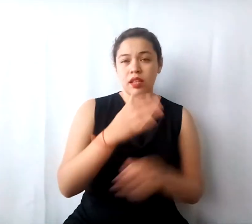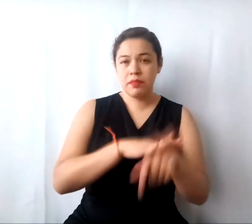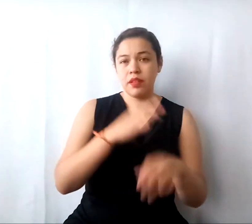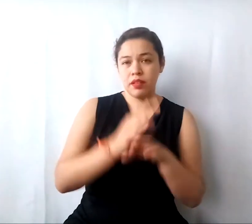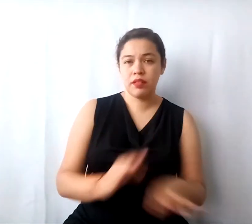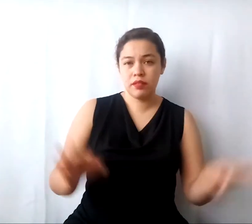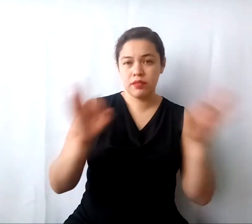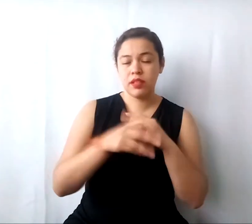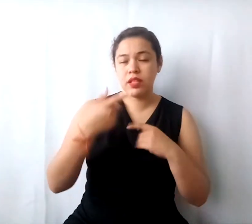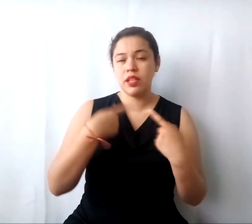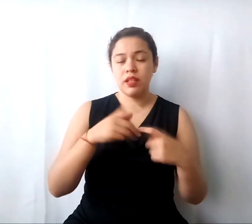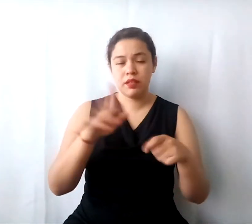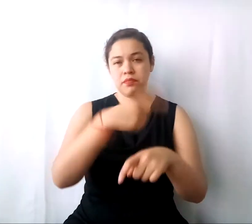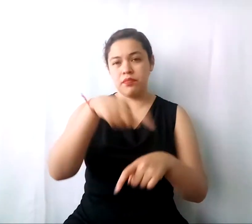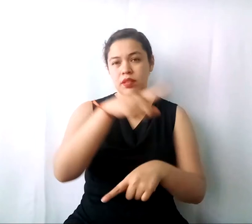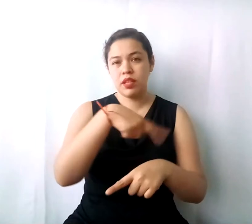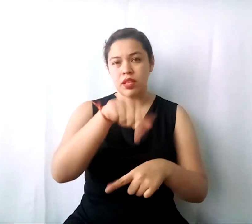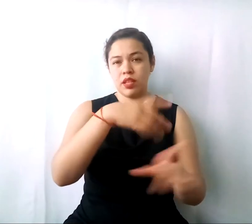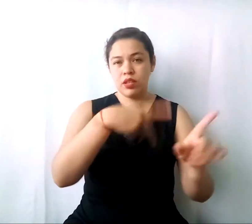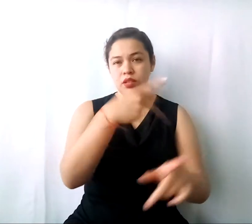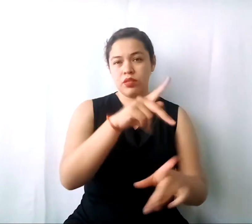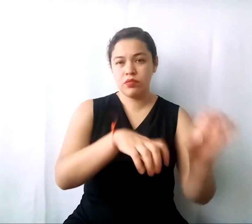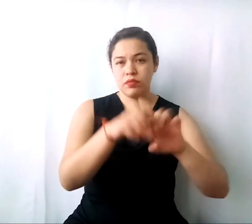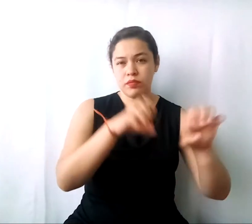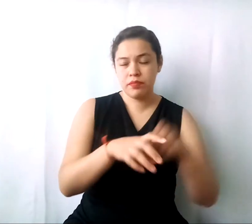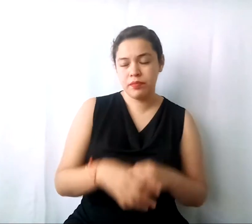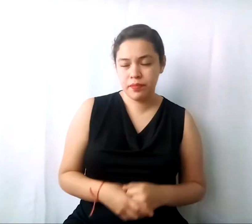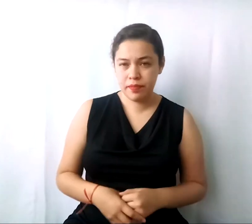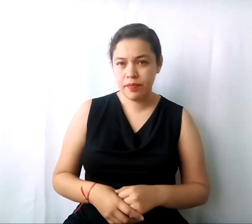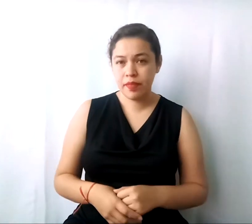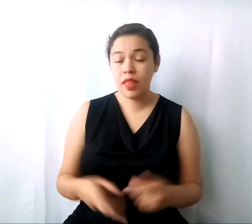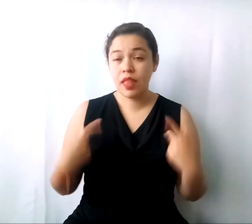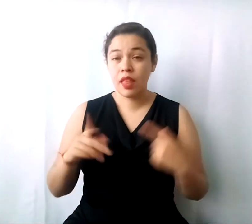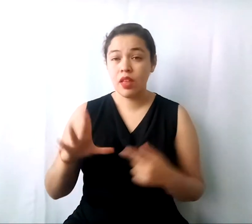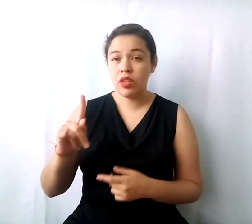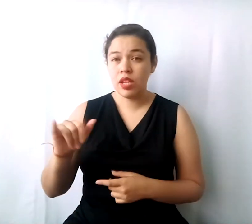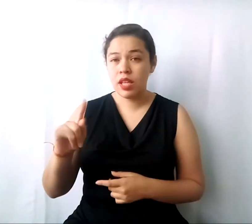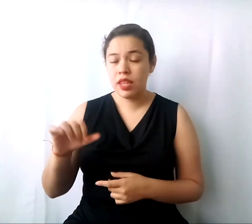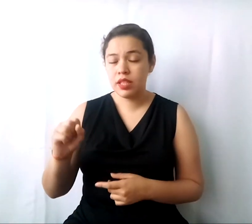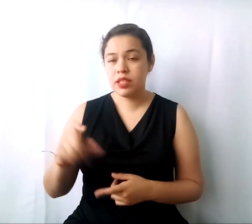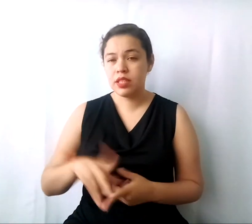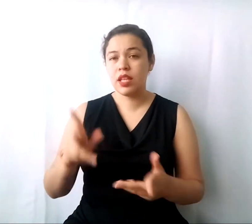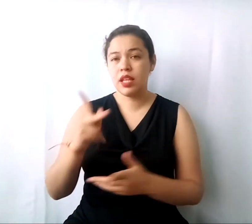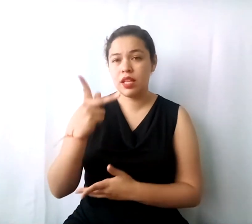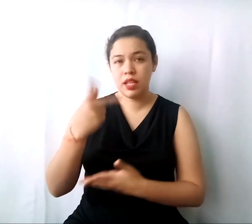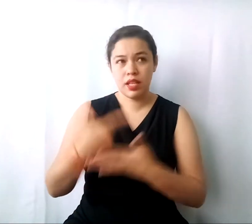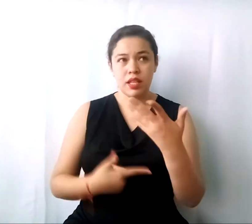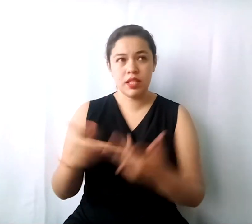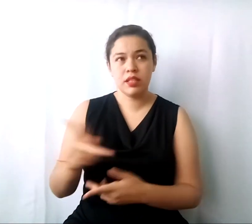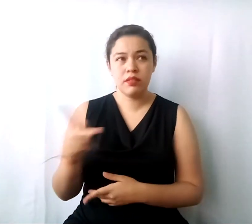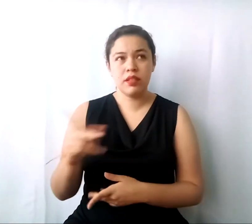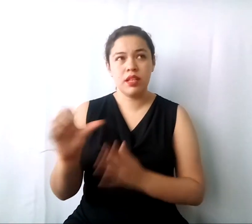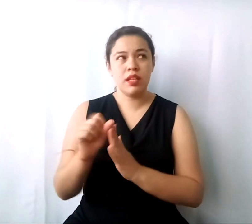la beneficiaria de estos. Y siempre que el contratista esté registrado en el padrón público que se refiere al artículo 15 de esta